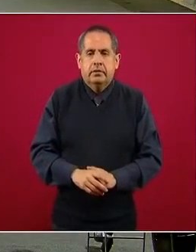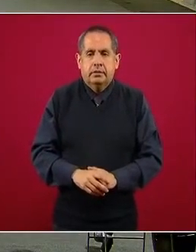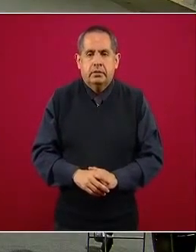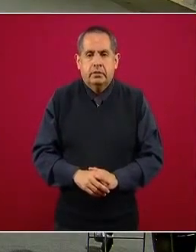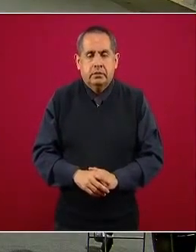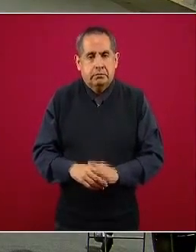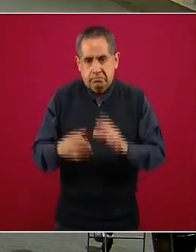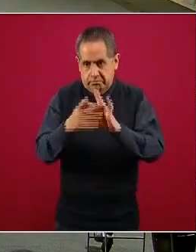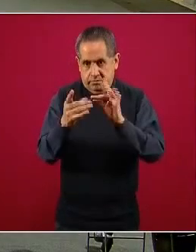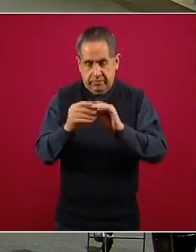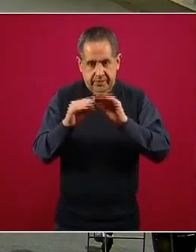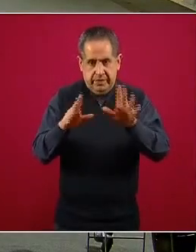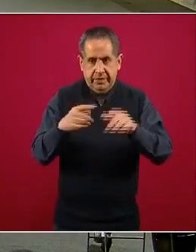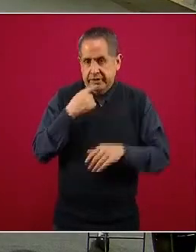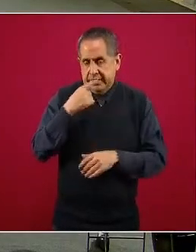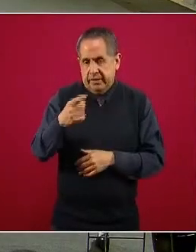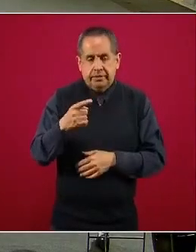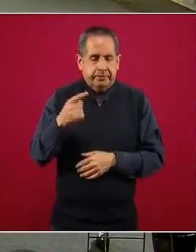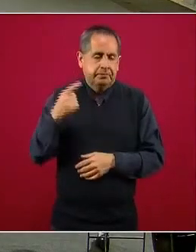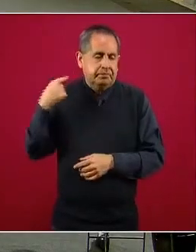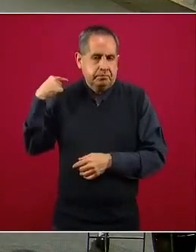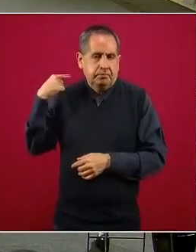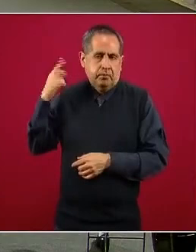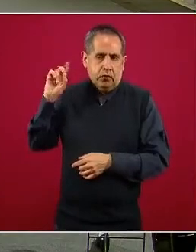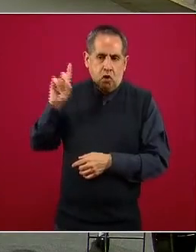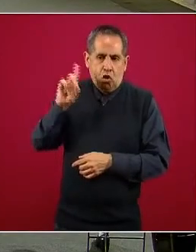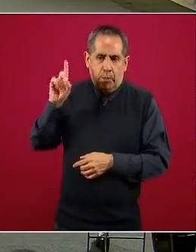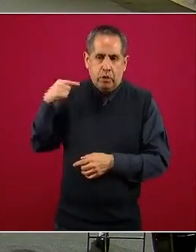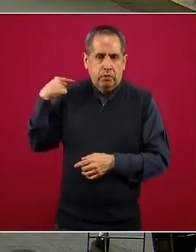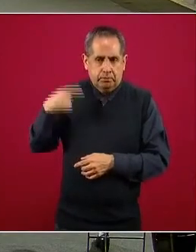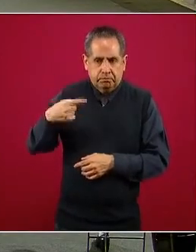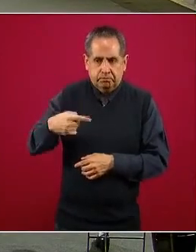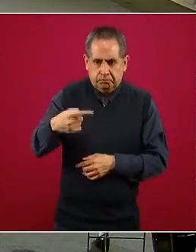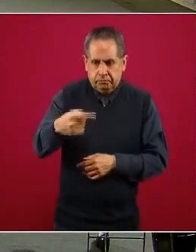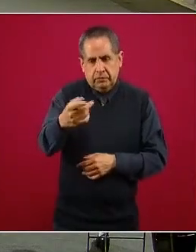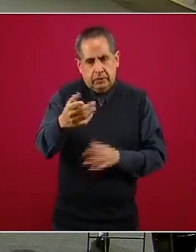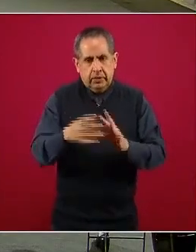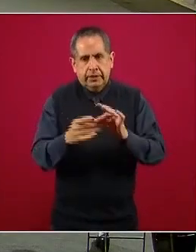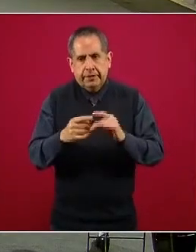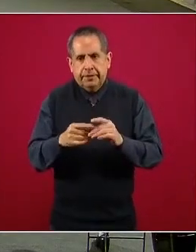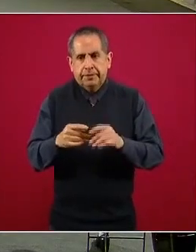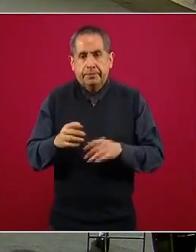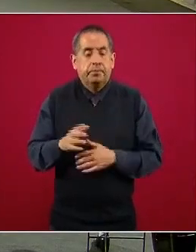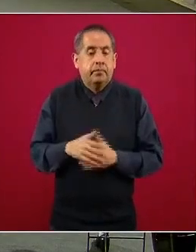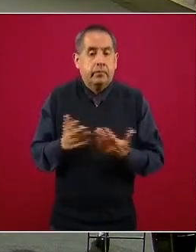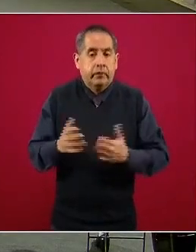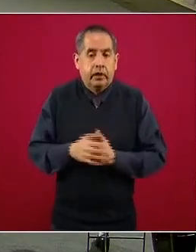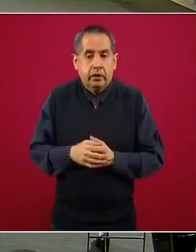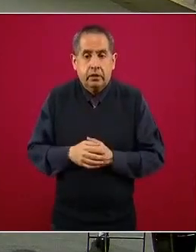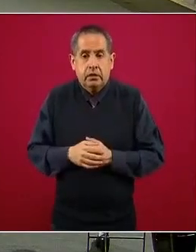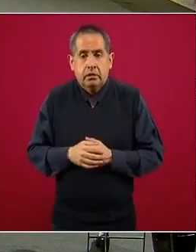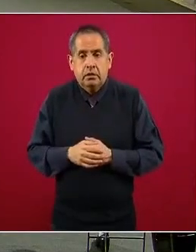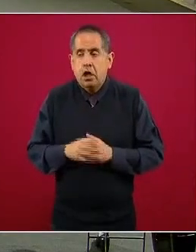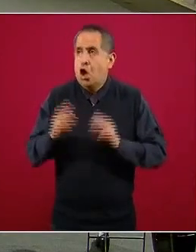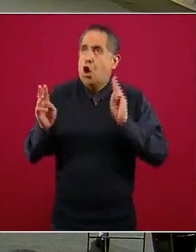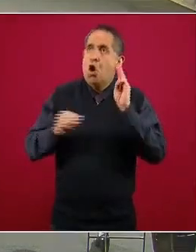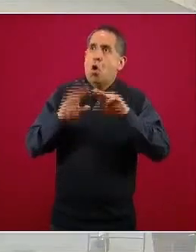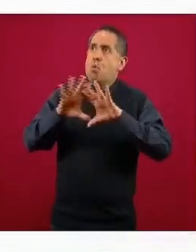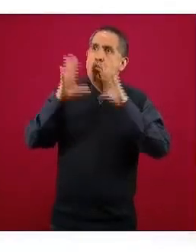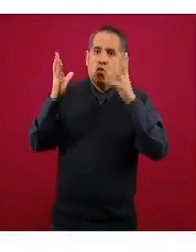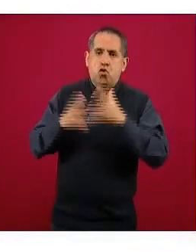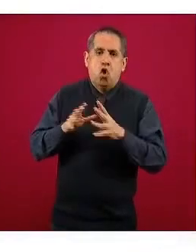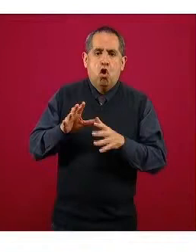Para poner en contexto, como hemos hecho ya desde el domingo pasado, tenemos nuestros vecinos, ya presentamos el mundo entero